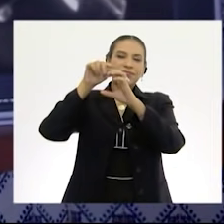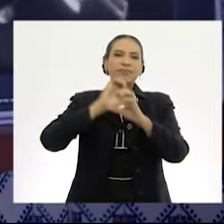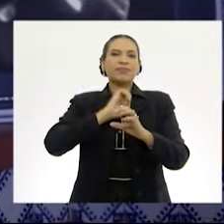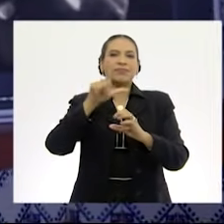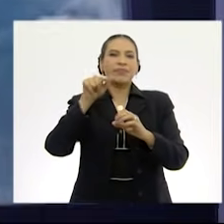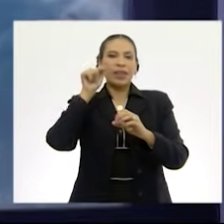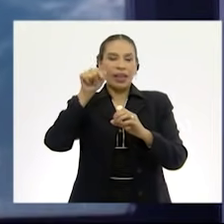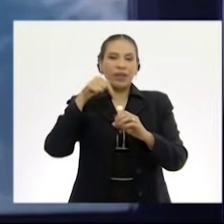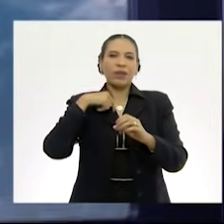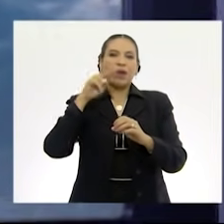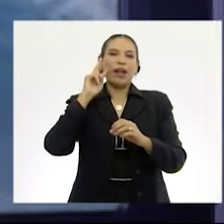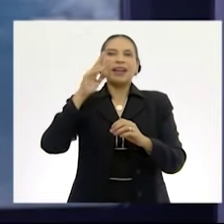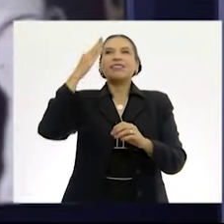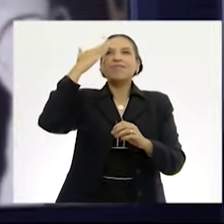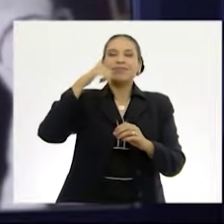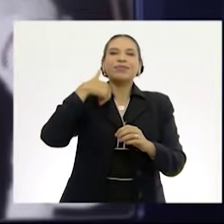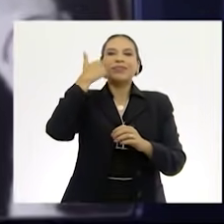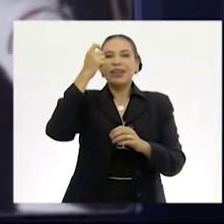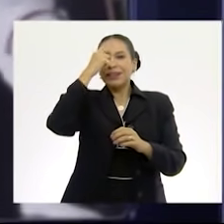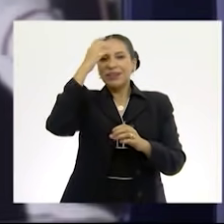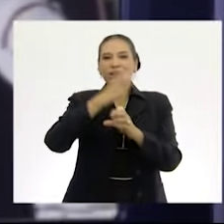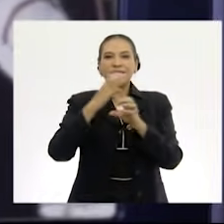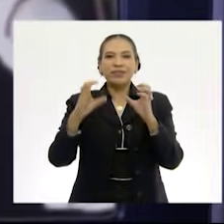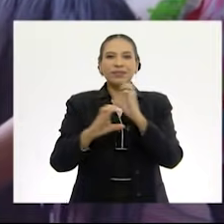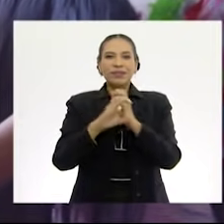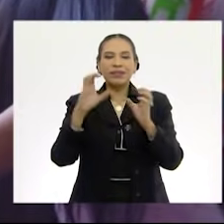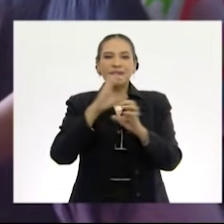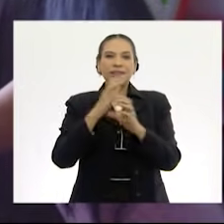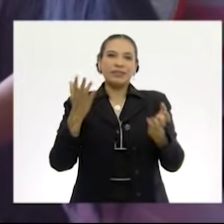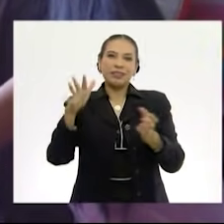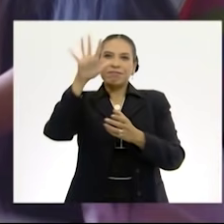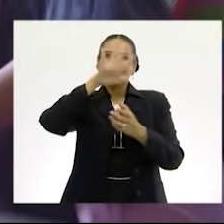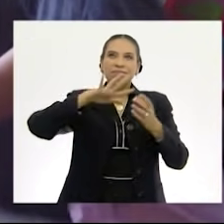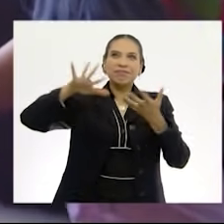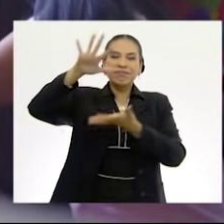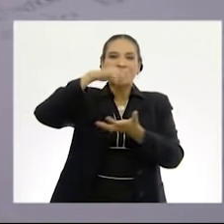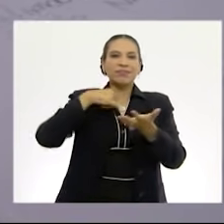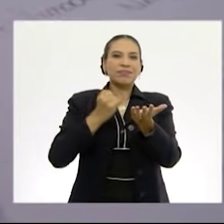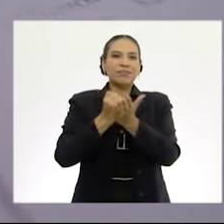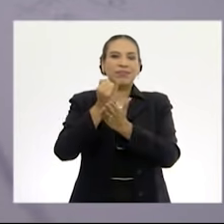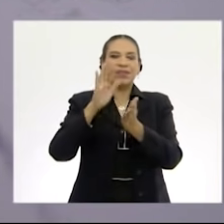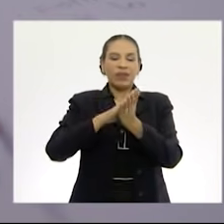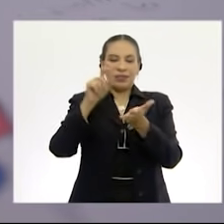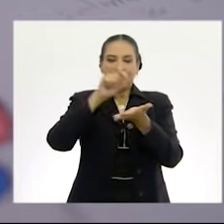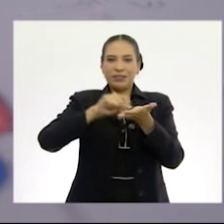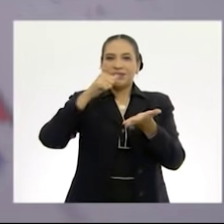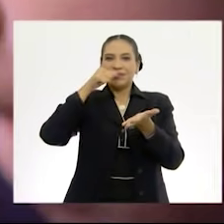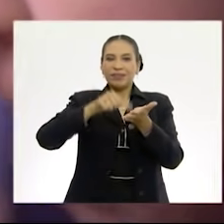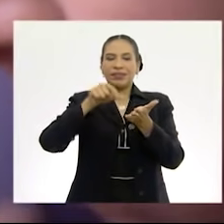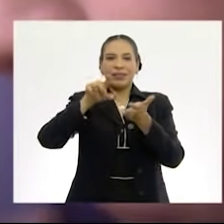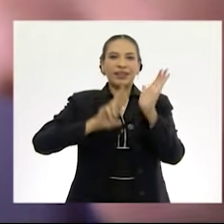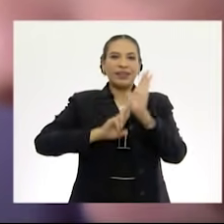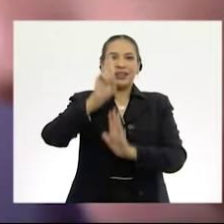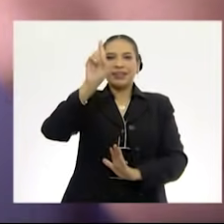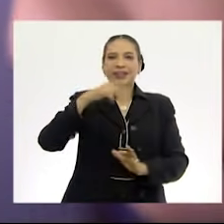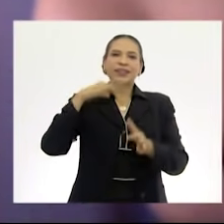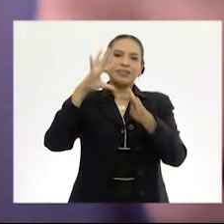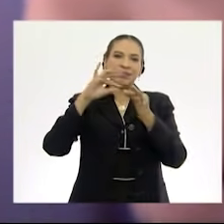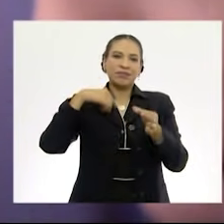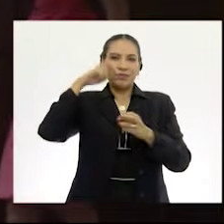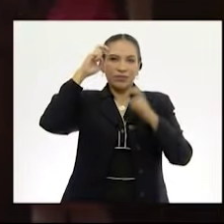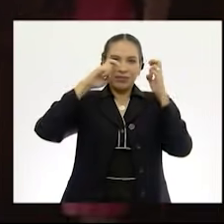Hubble y fue ahí cuando lo supe. Quería inventar algo que viajara al espacio, así que decidí escribirle una carta a la NASA para contarles mi